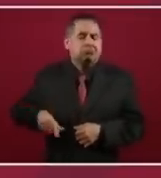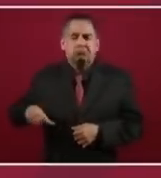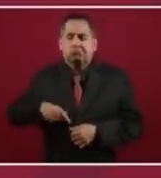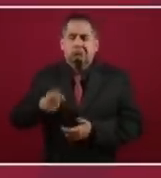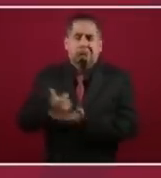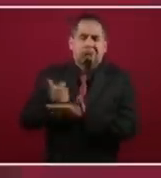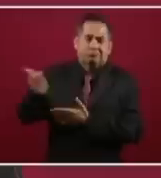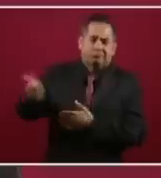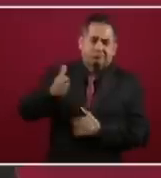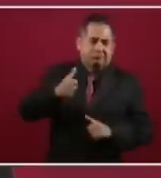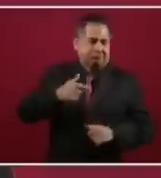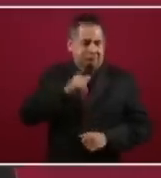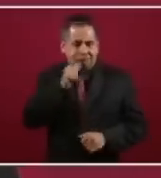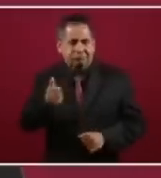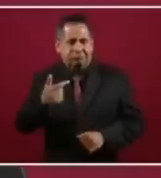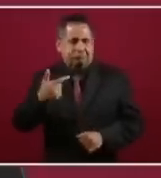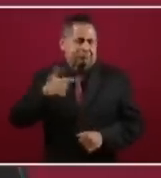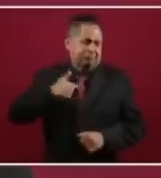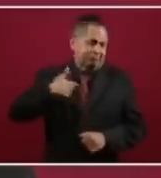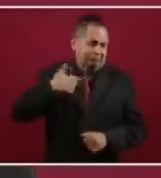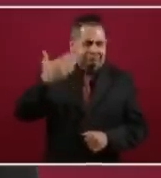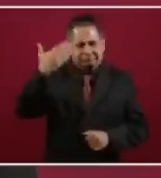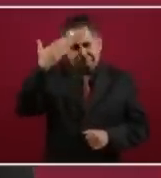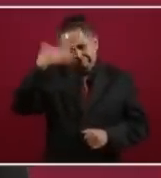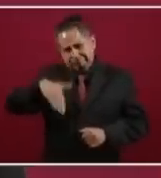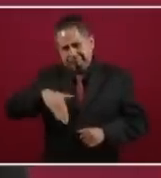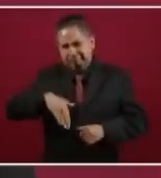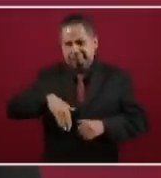Hacienda, le ganan al SAT,